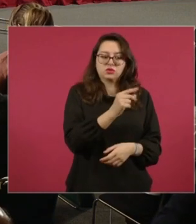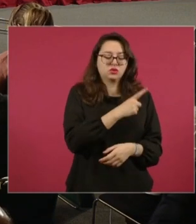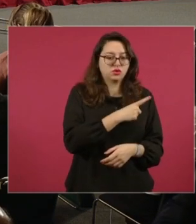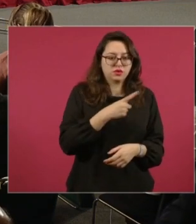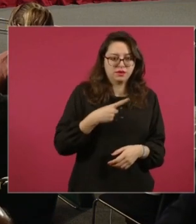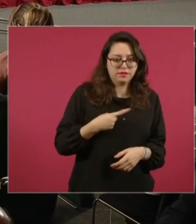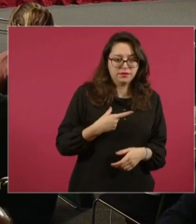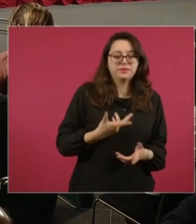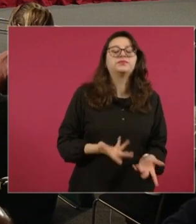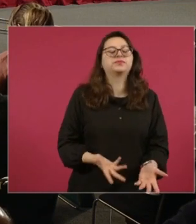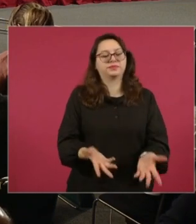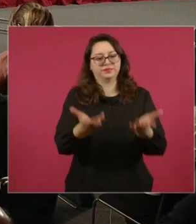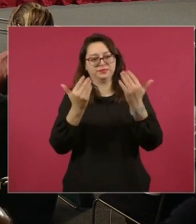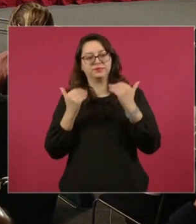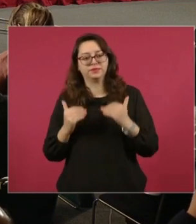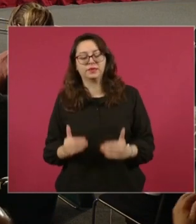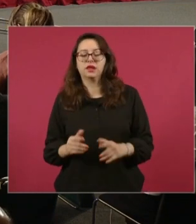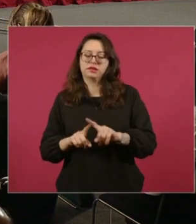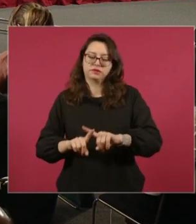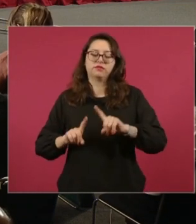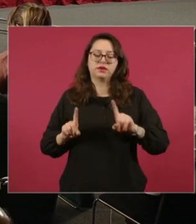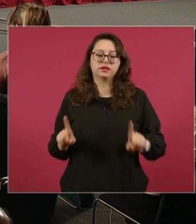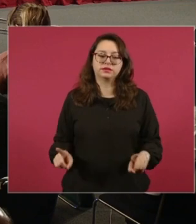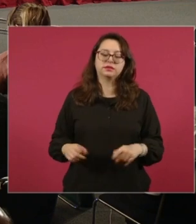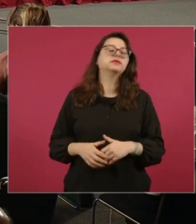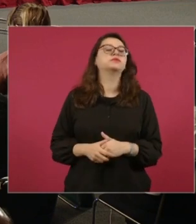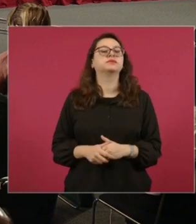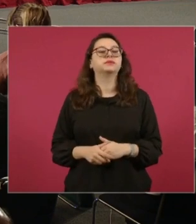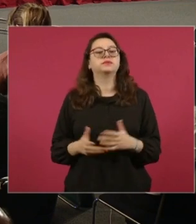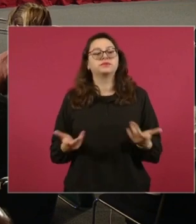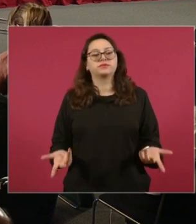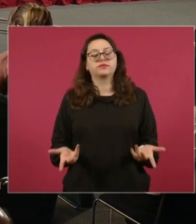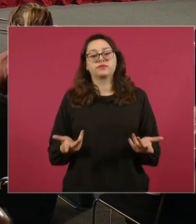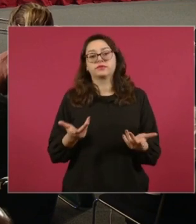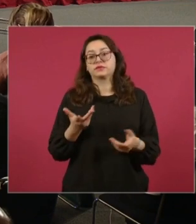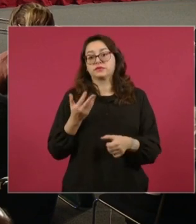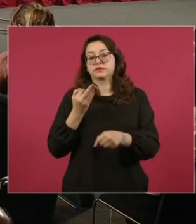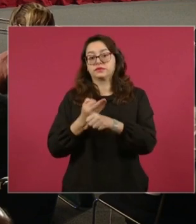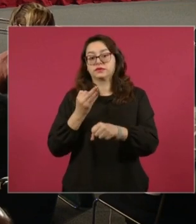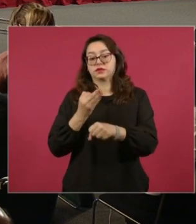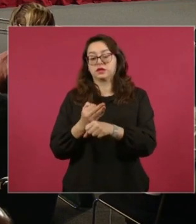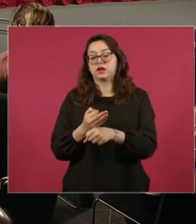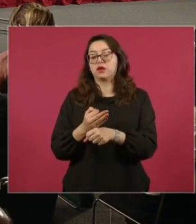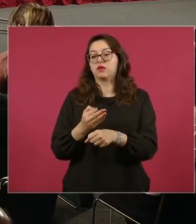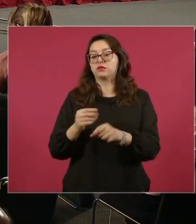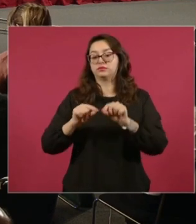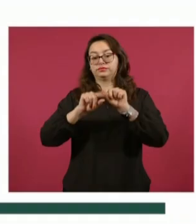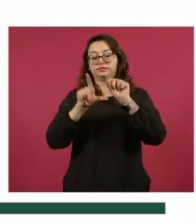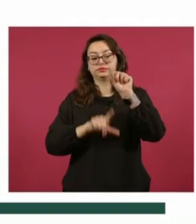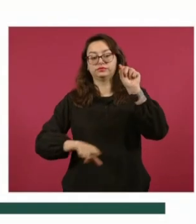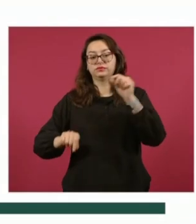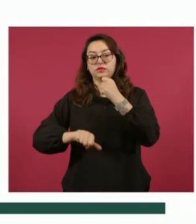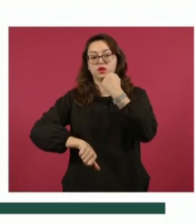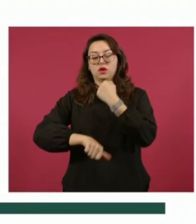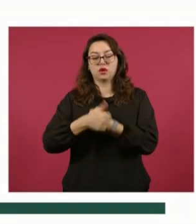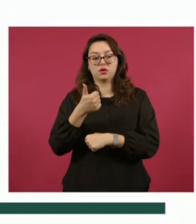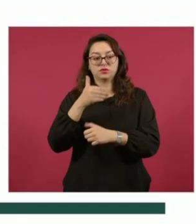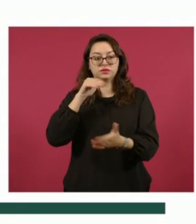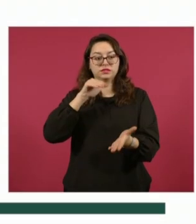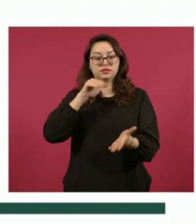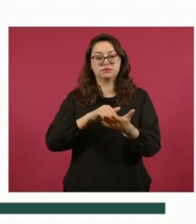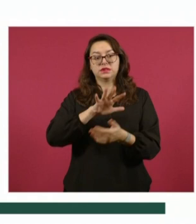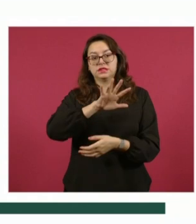del 60%. Esto se expresa que de los 11.591 millones de pesos